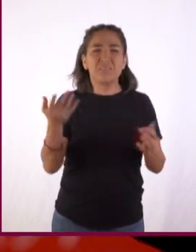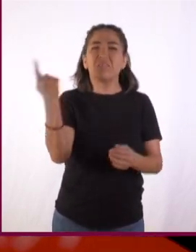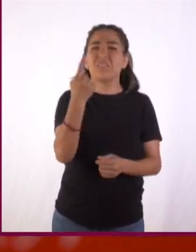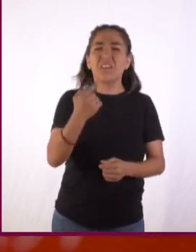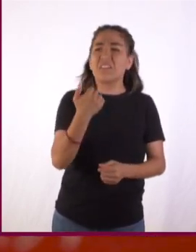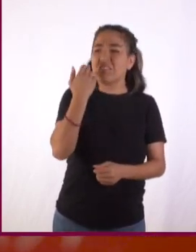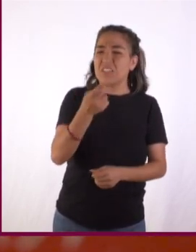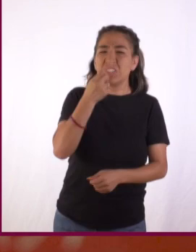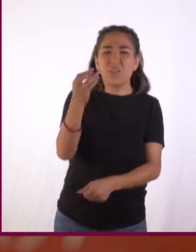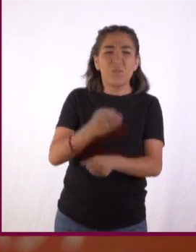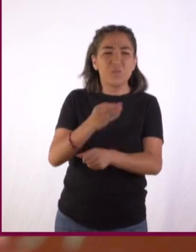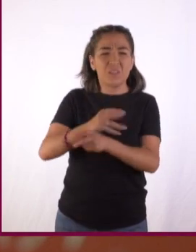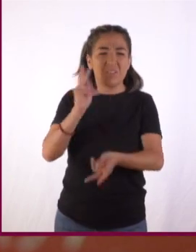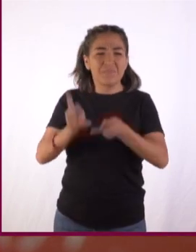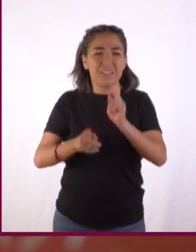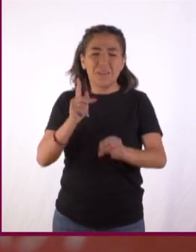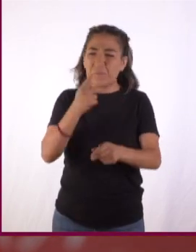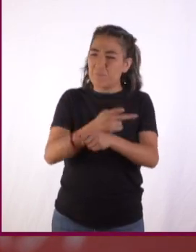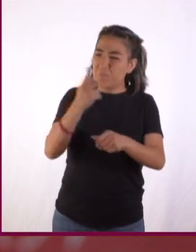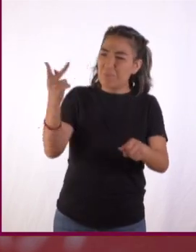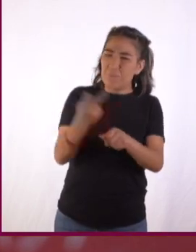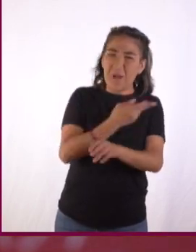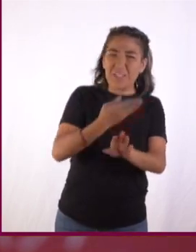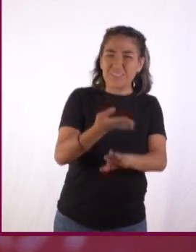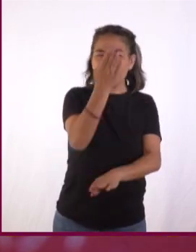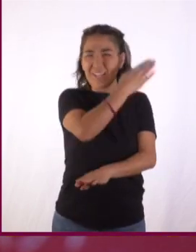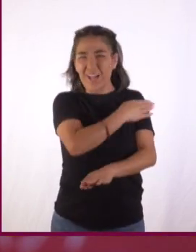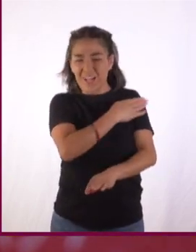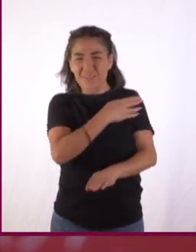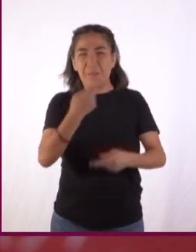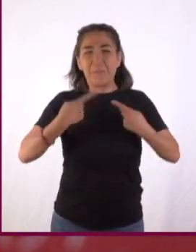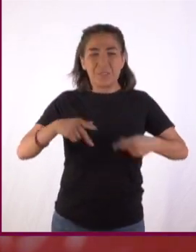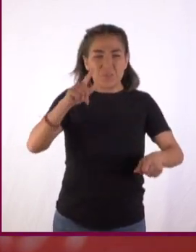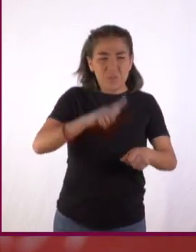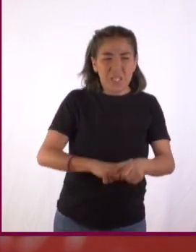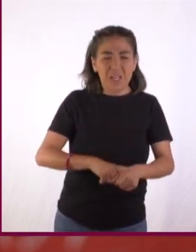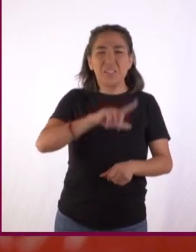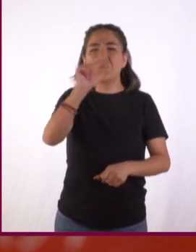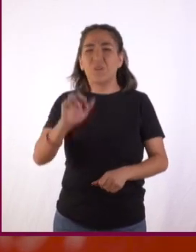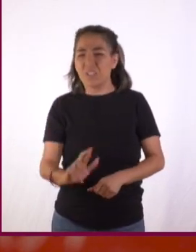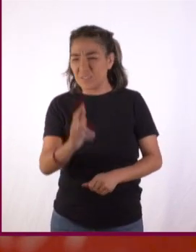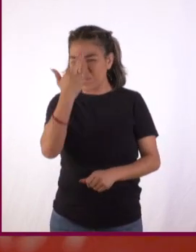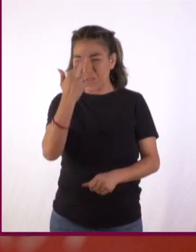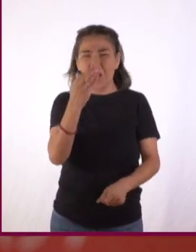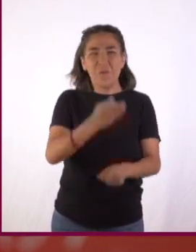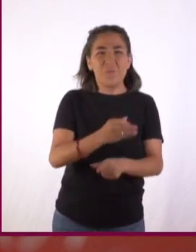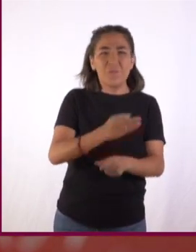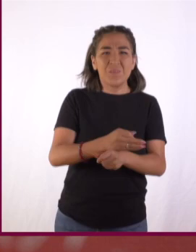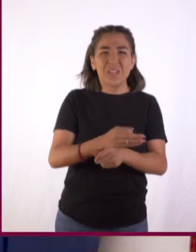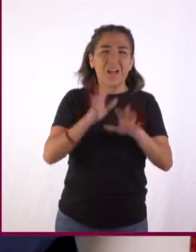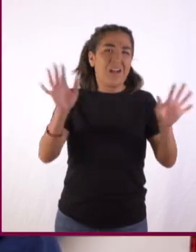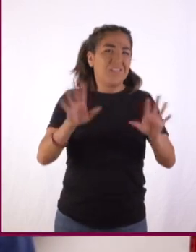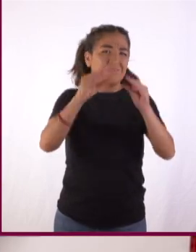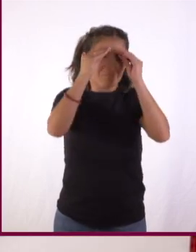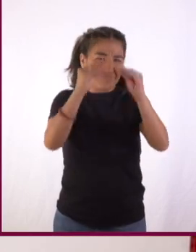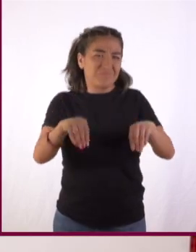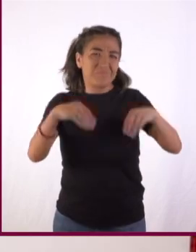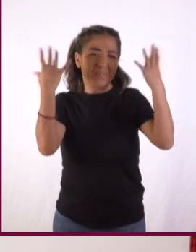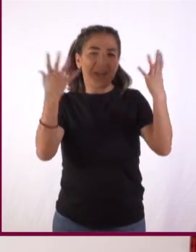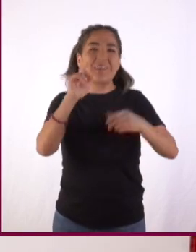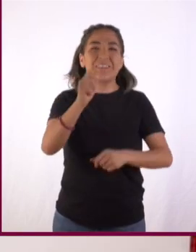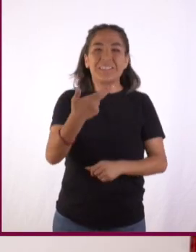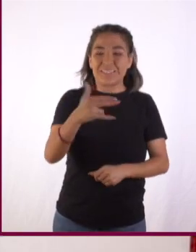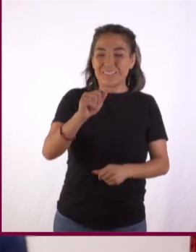¿qué quiere decir con lo que estábamos hablando antes? Nuestro pasado personal y aquello que se echa de menos pero que ya no volverá. Ah, es que